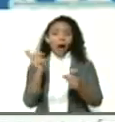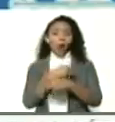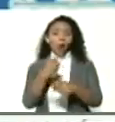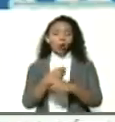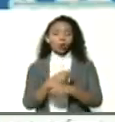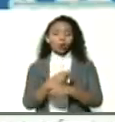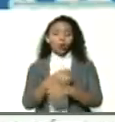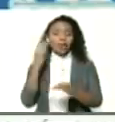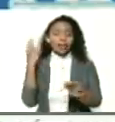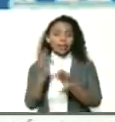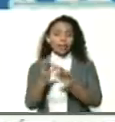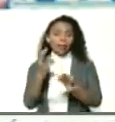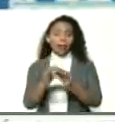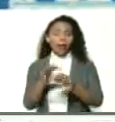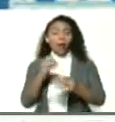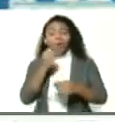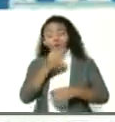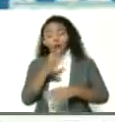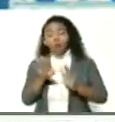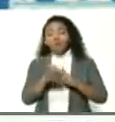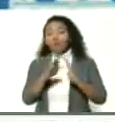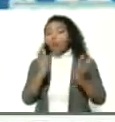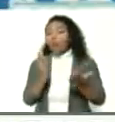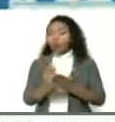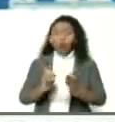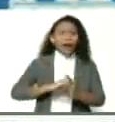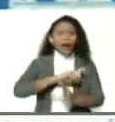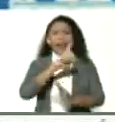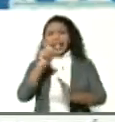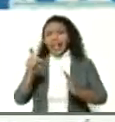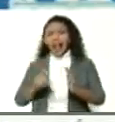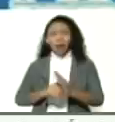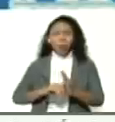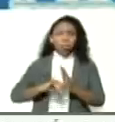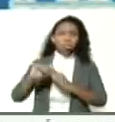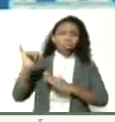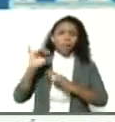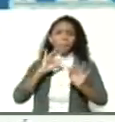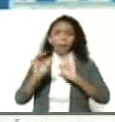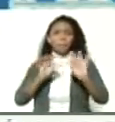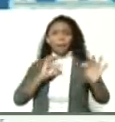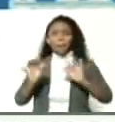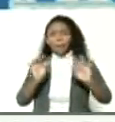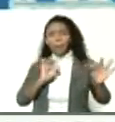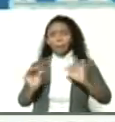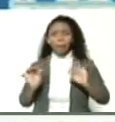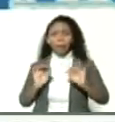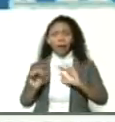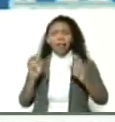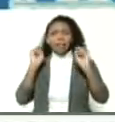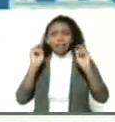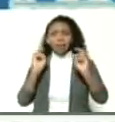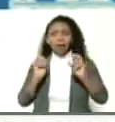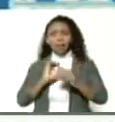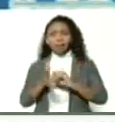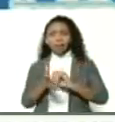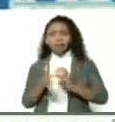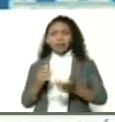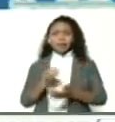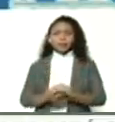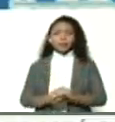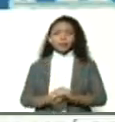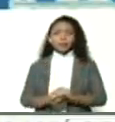de septiembre. Bueno, el mundo en general atravesaba unos segundos brotes.